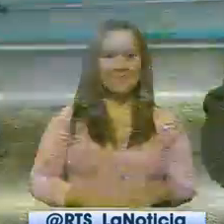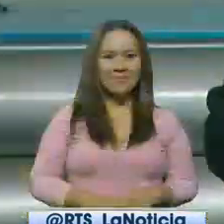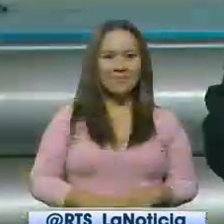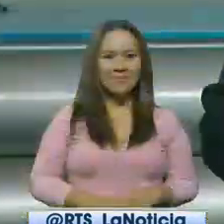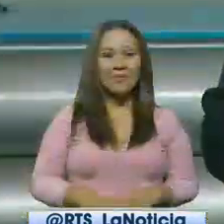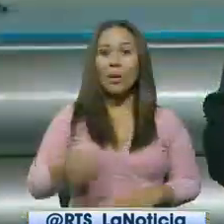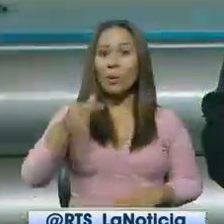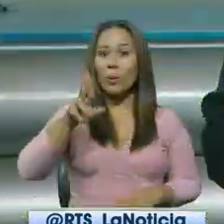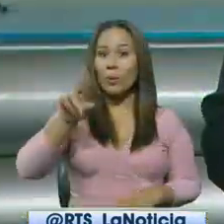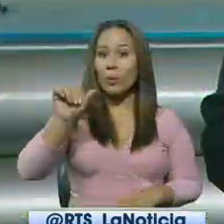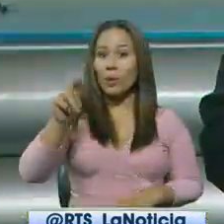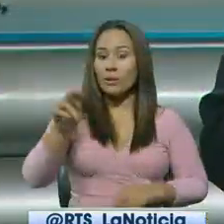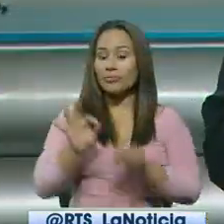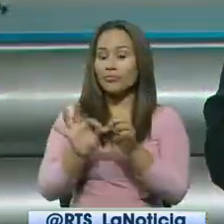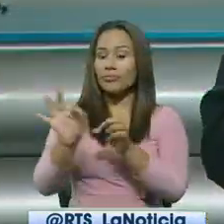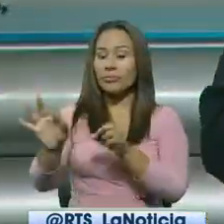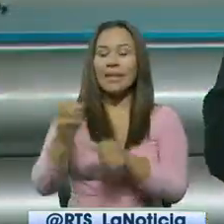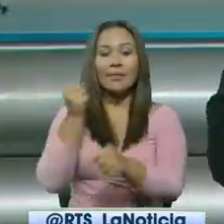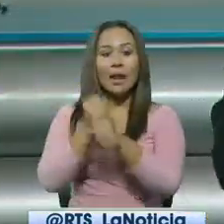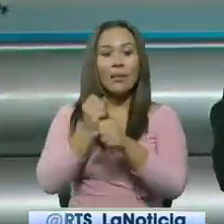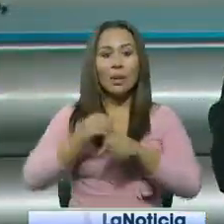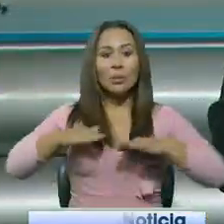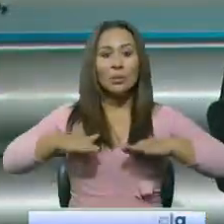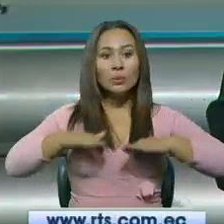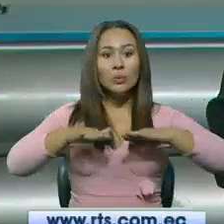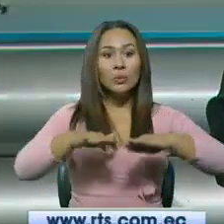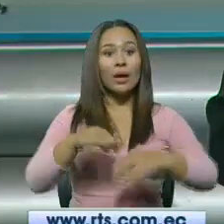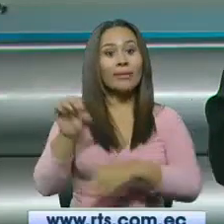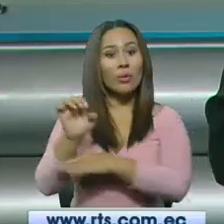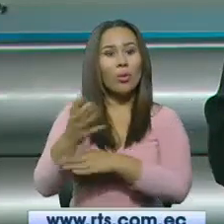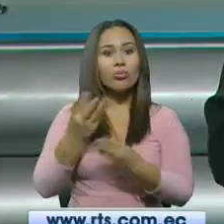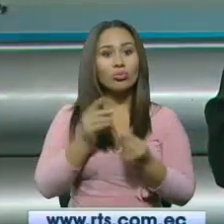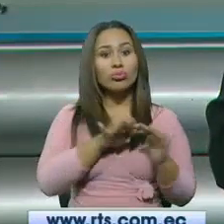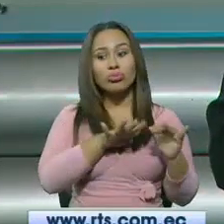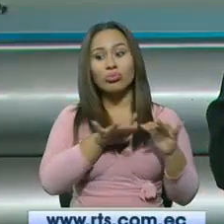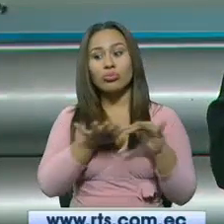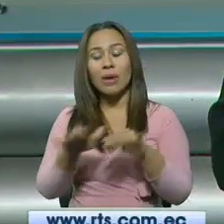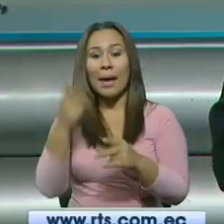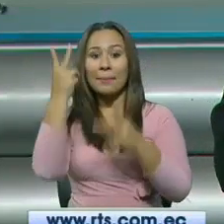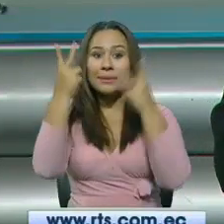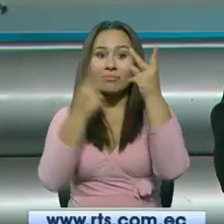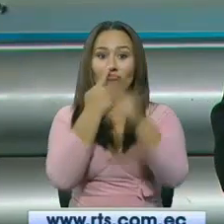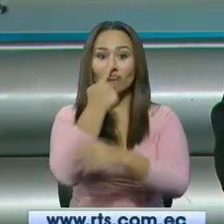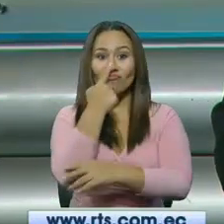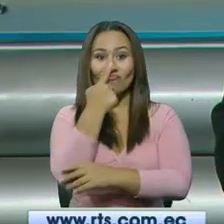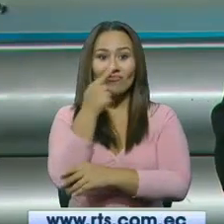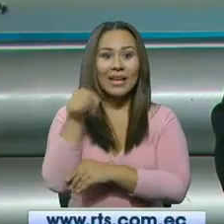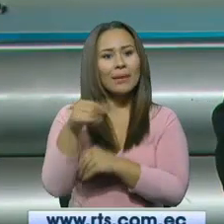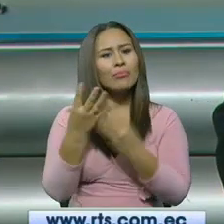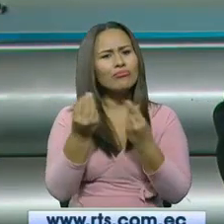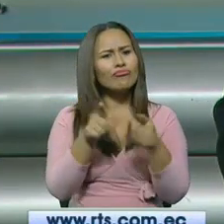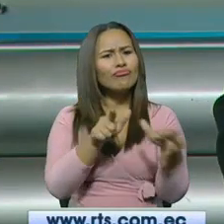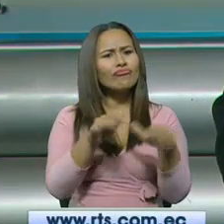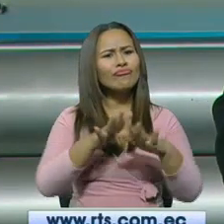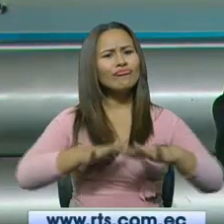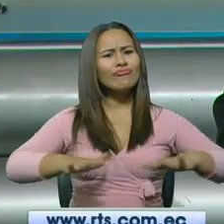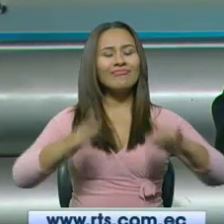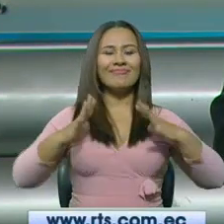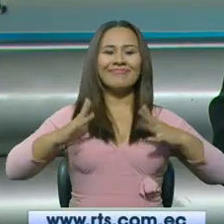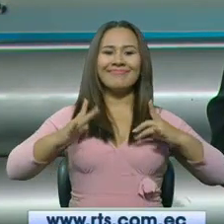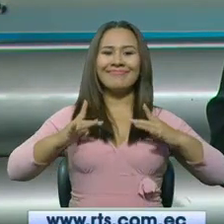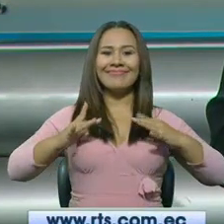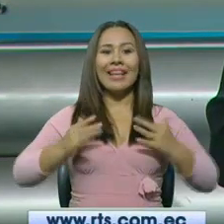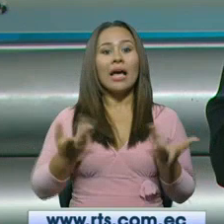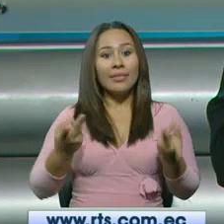Guano es conocida como la capital artesanal del Ecuador y ciudad con importantes lugares de interés turístico y de esparcimiento. Se